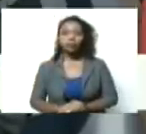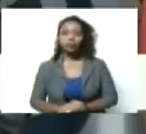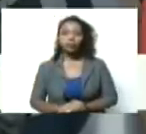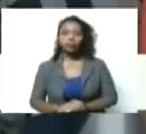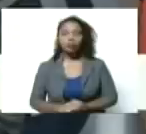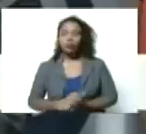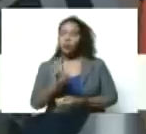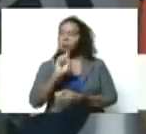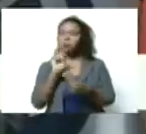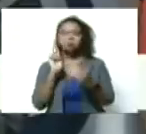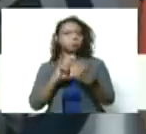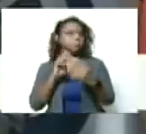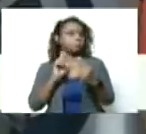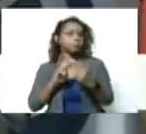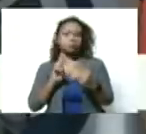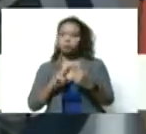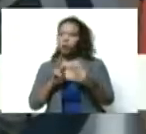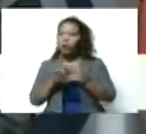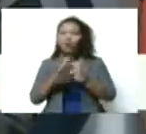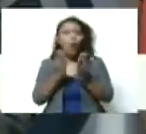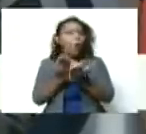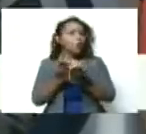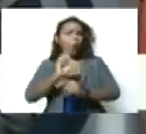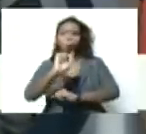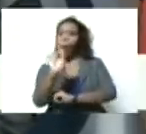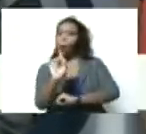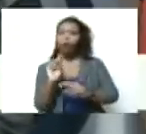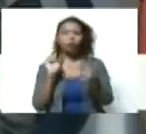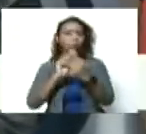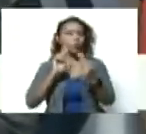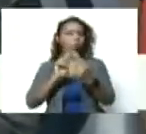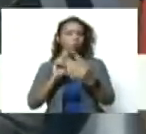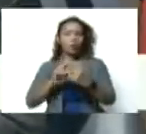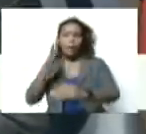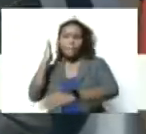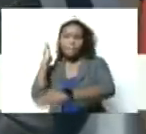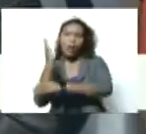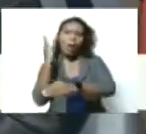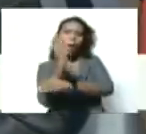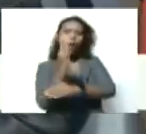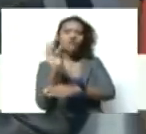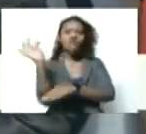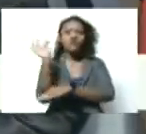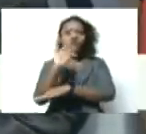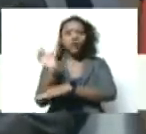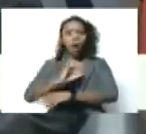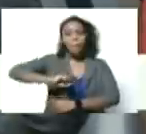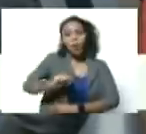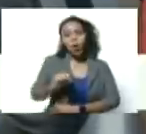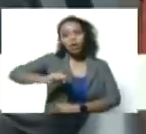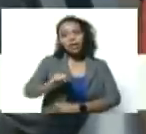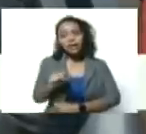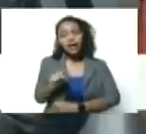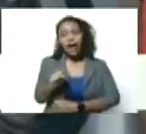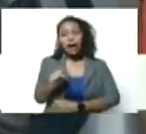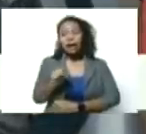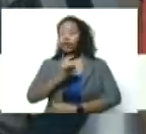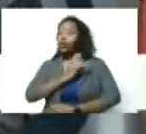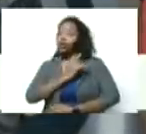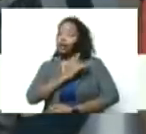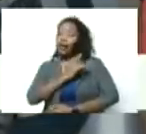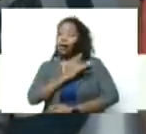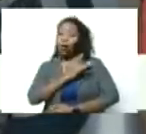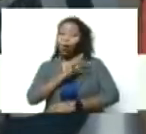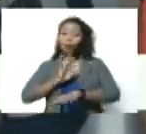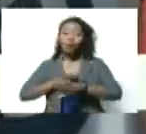No conocemos, el mundo no conoce de condenas a funcionarios policiales chilenos